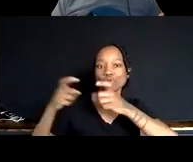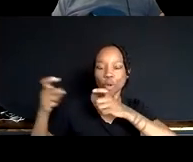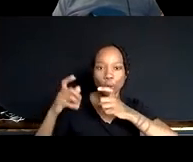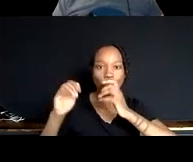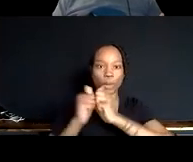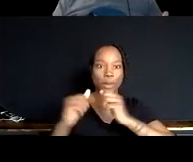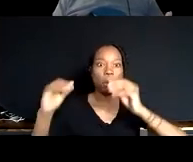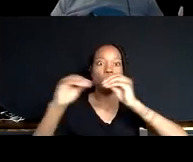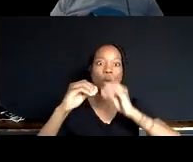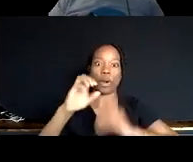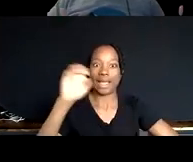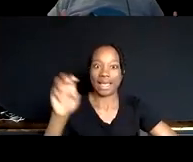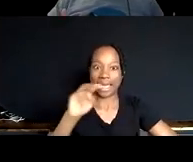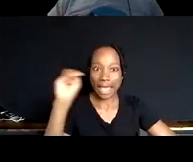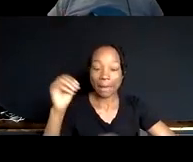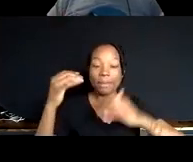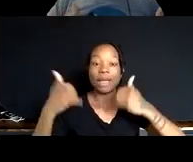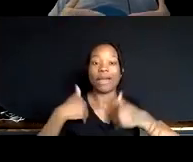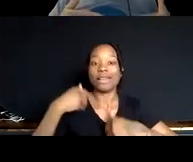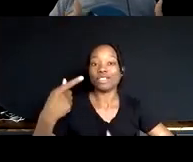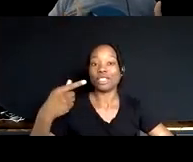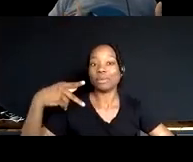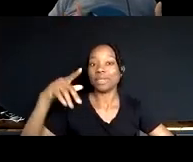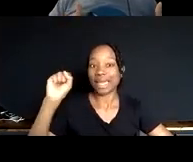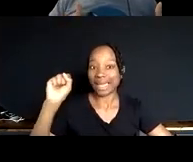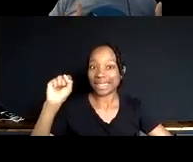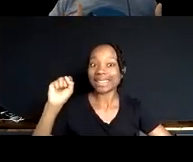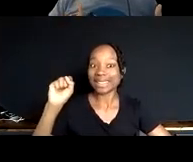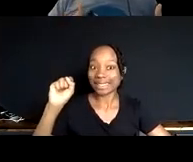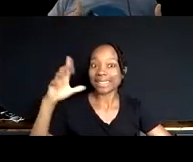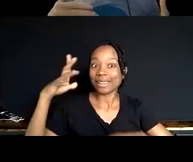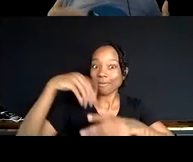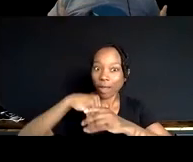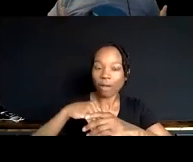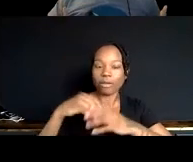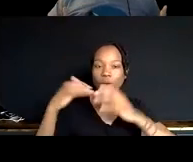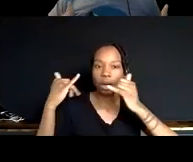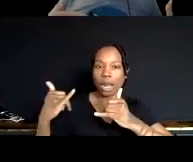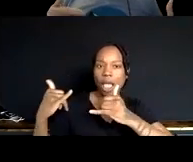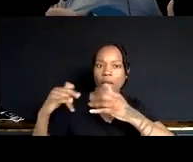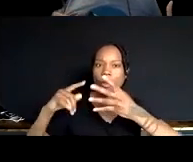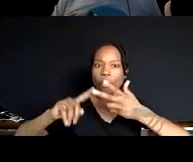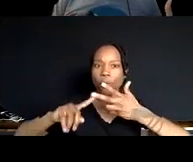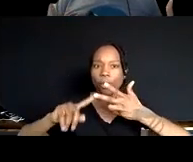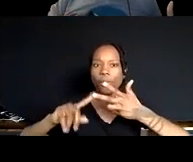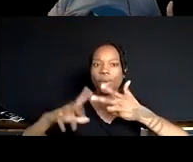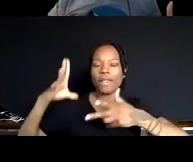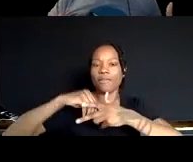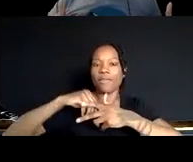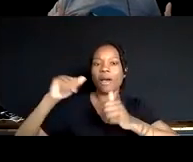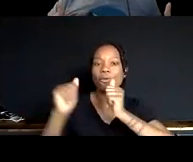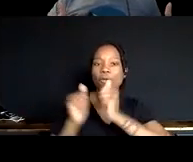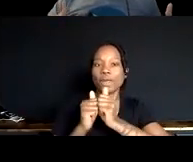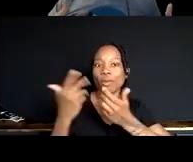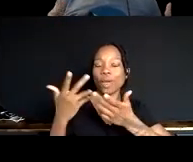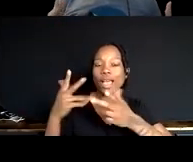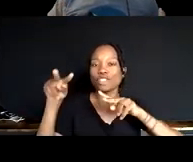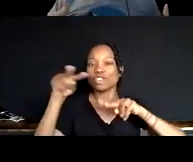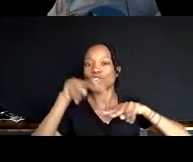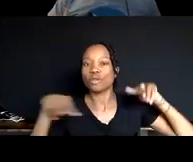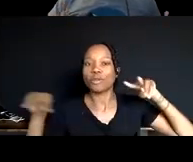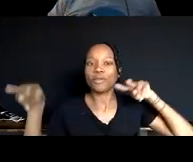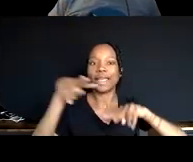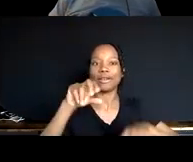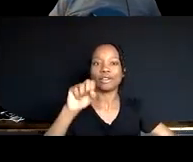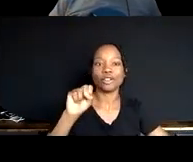el estado de vigilancia, ahora que tienen maneras de manejarlo con sistemas